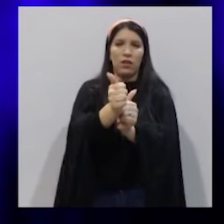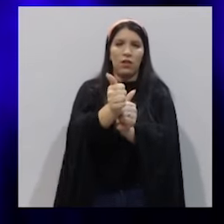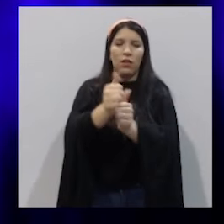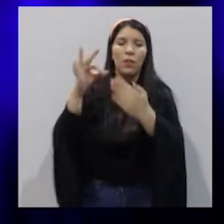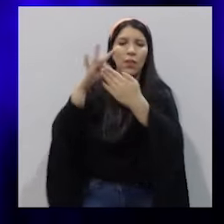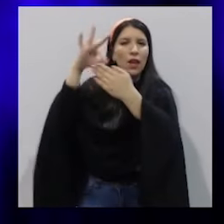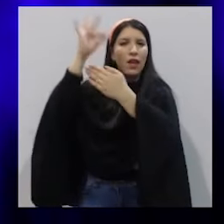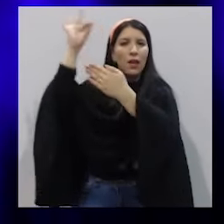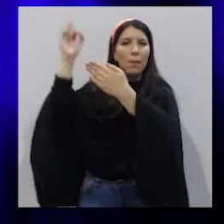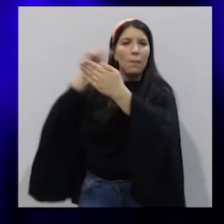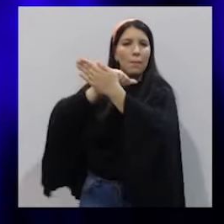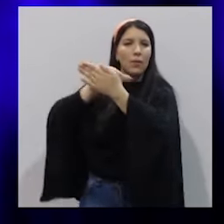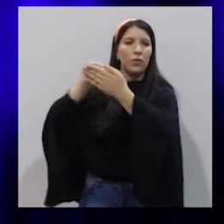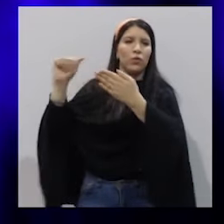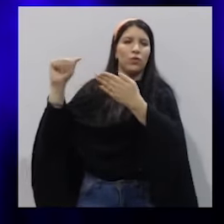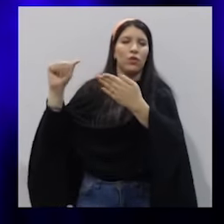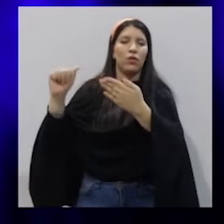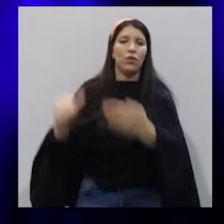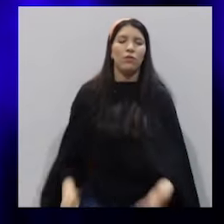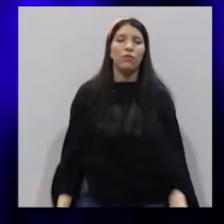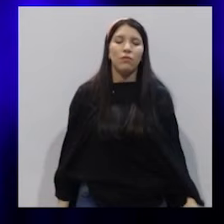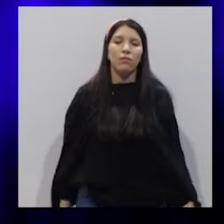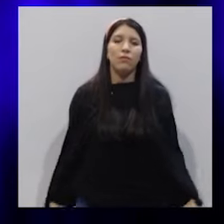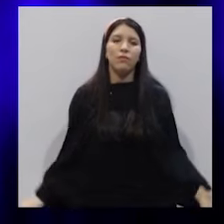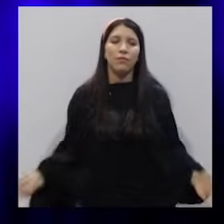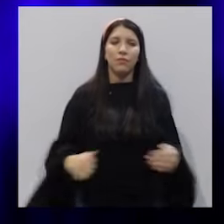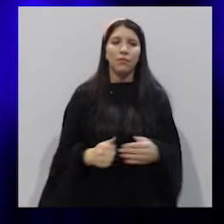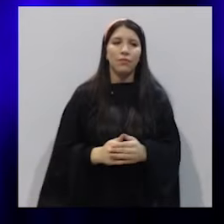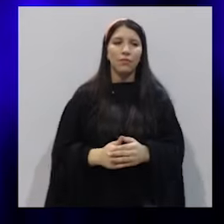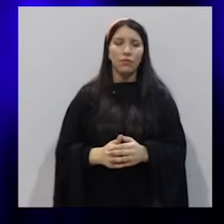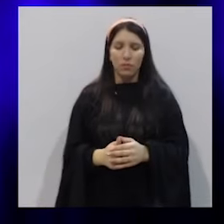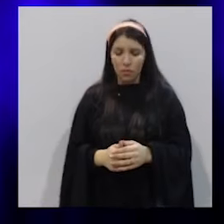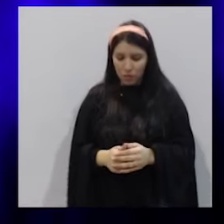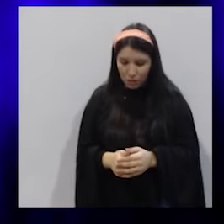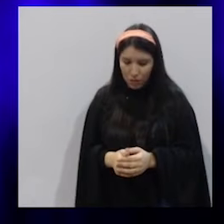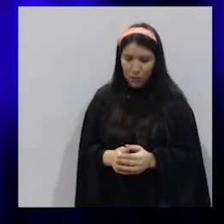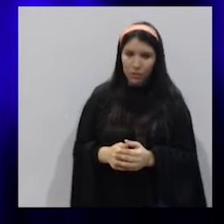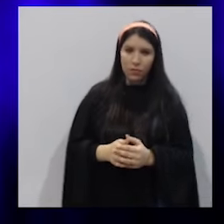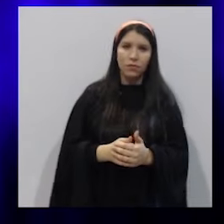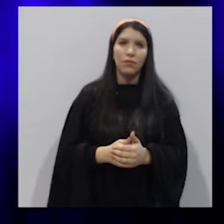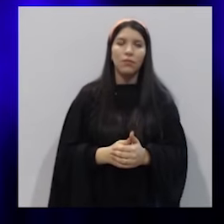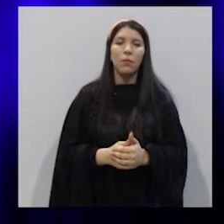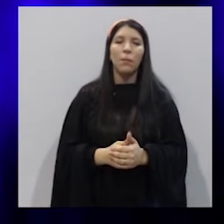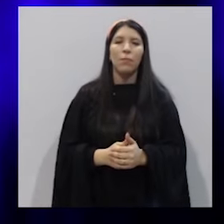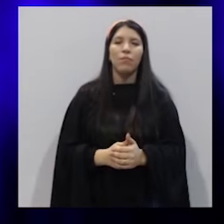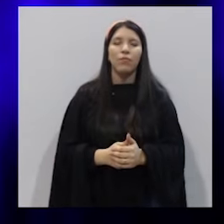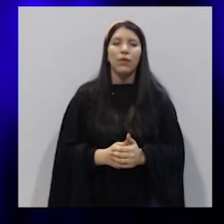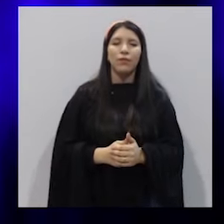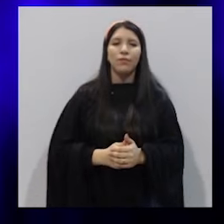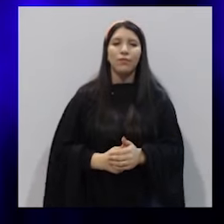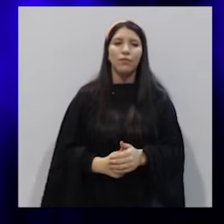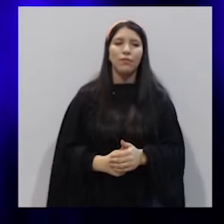se viven en este tiempo la palabra alerta tiene varios